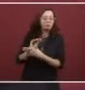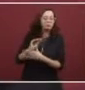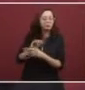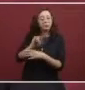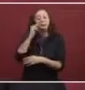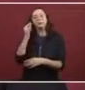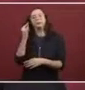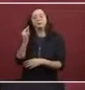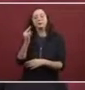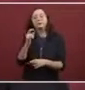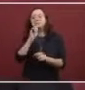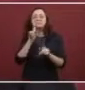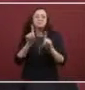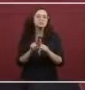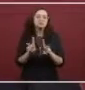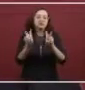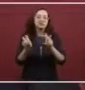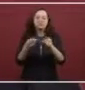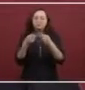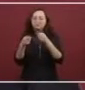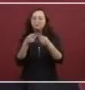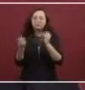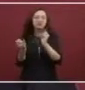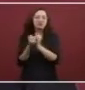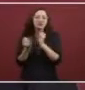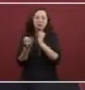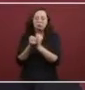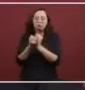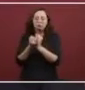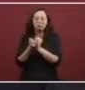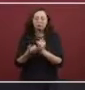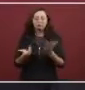los medios, lo mismo. Entonces,